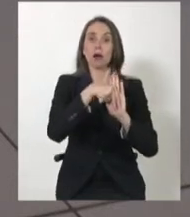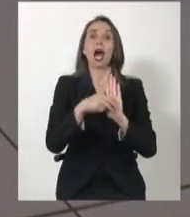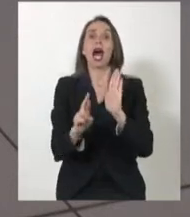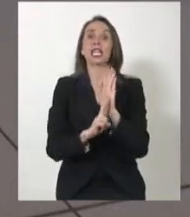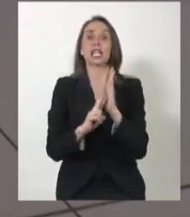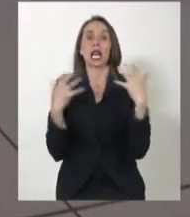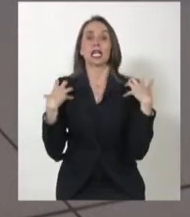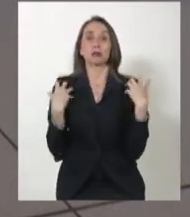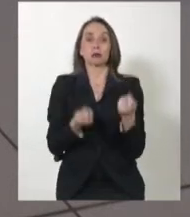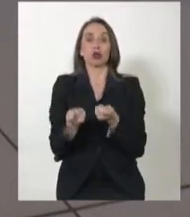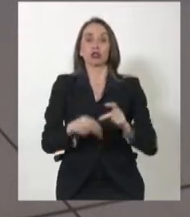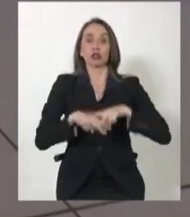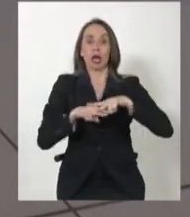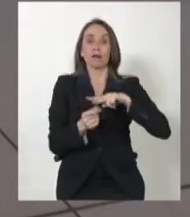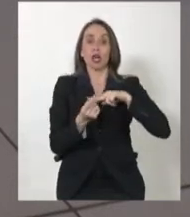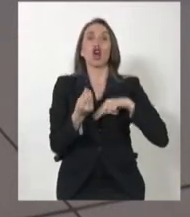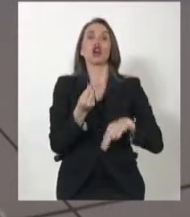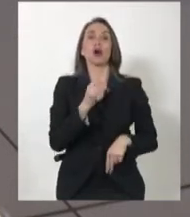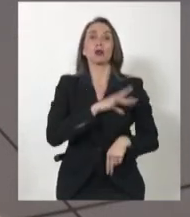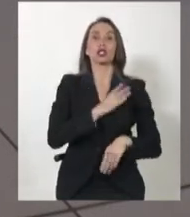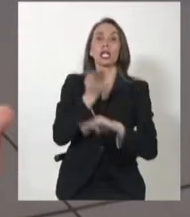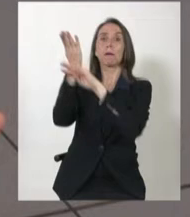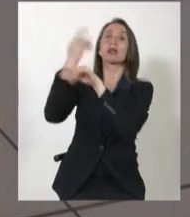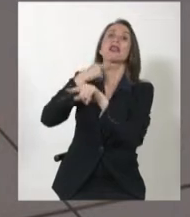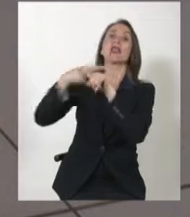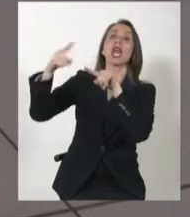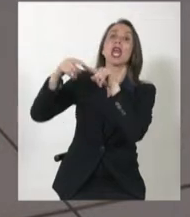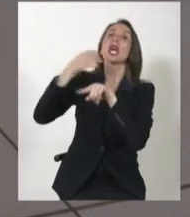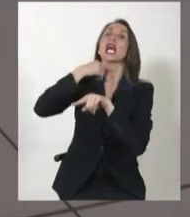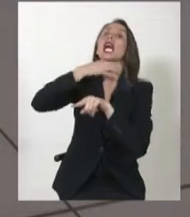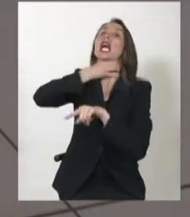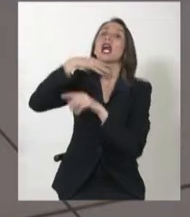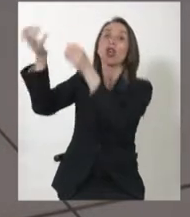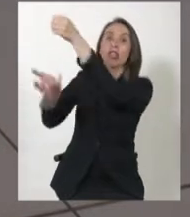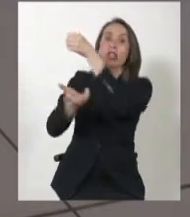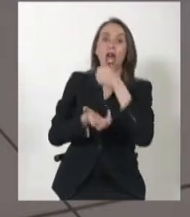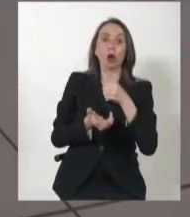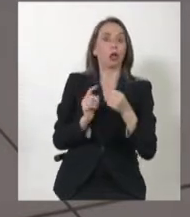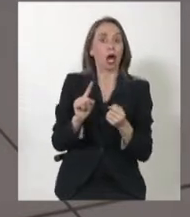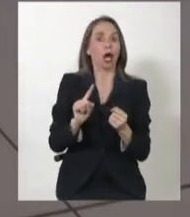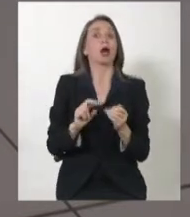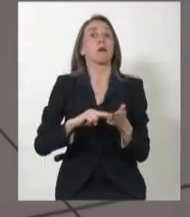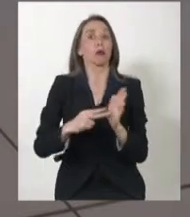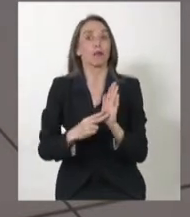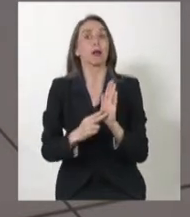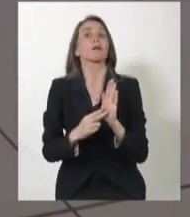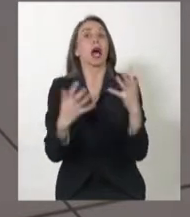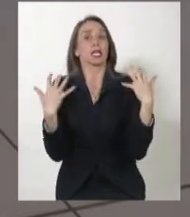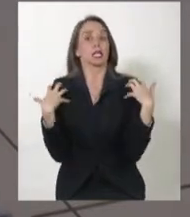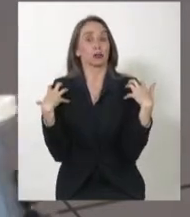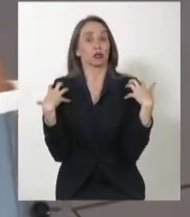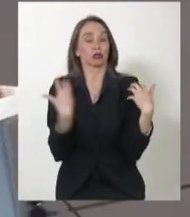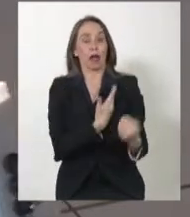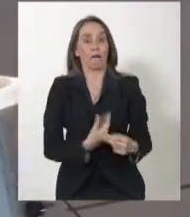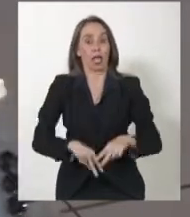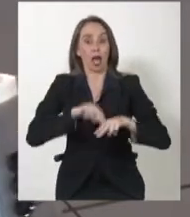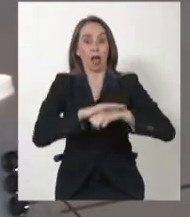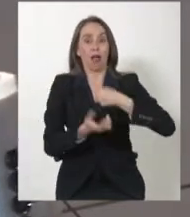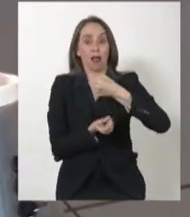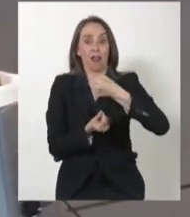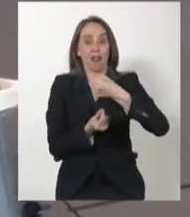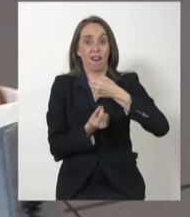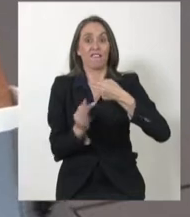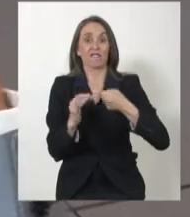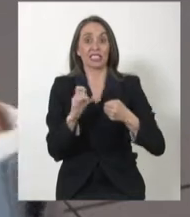de la responsabilidad fiscal, es decir, cómo se endeuda el fisco. Eso es un problema político. Ese problema de la regla de la responsabilidad fiscal, que tiene una